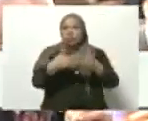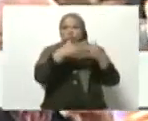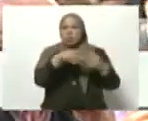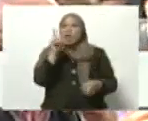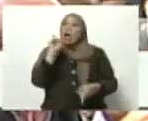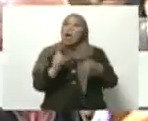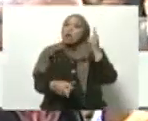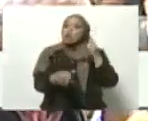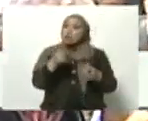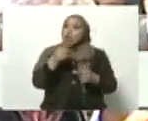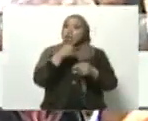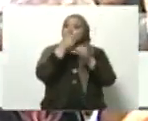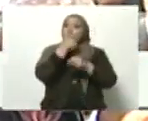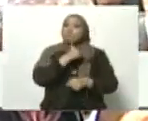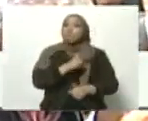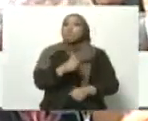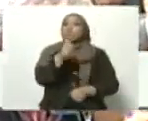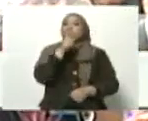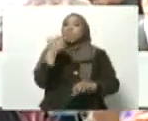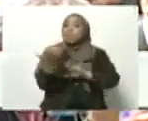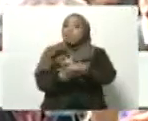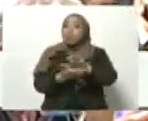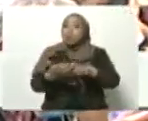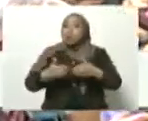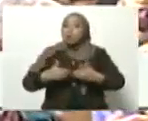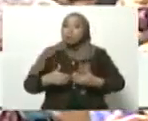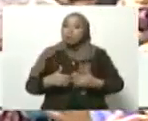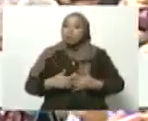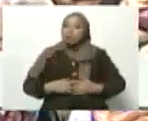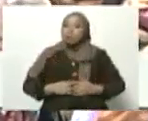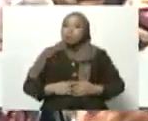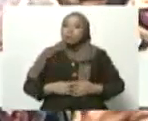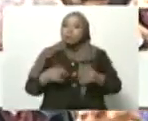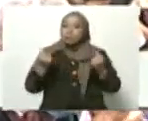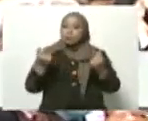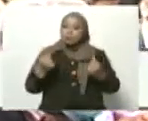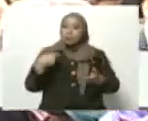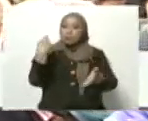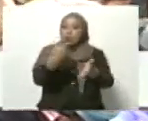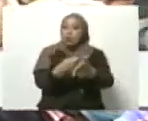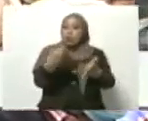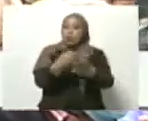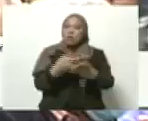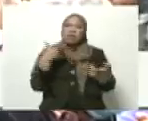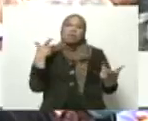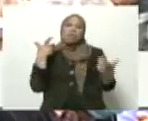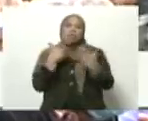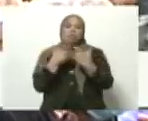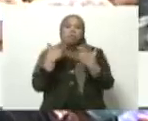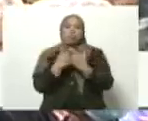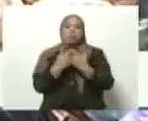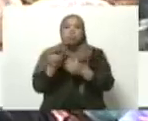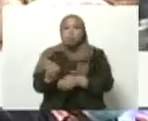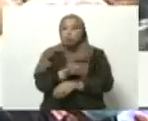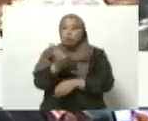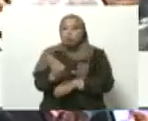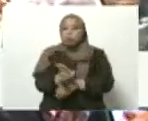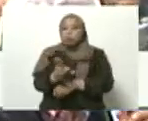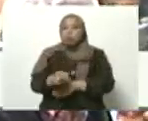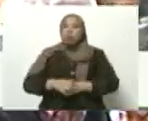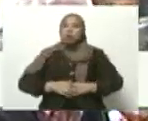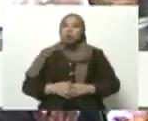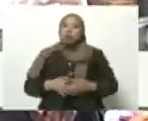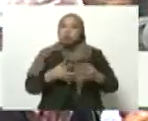algunos, y de que este costo económico que está pagando por la guerra pueda ser insostenible por Estados